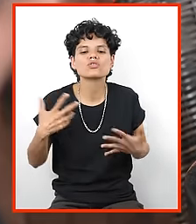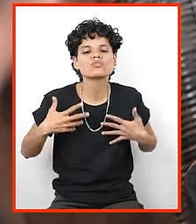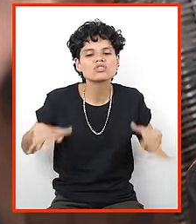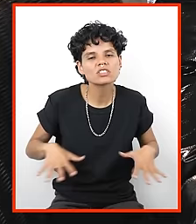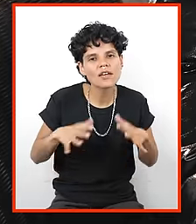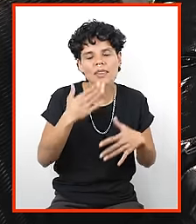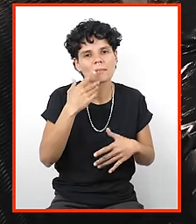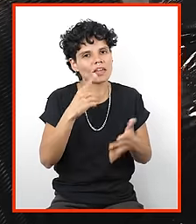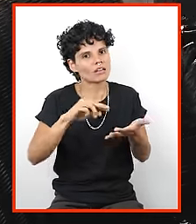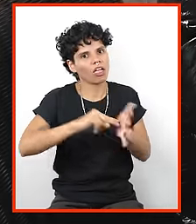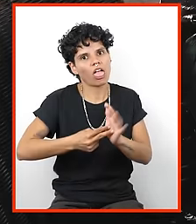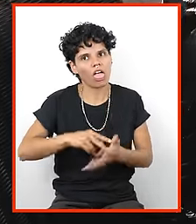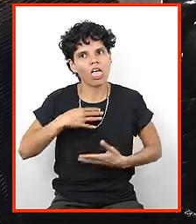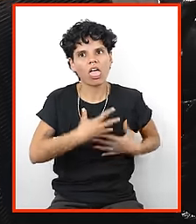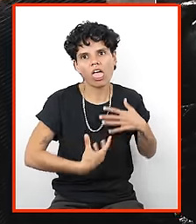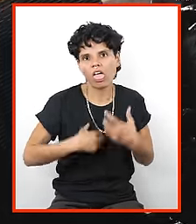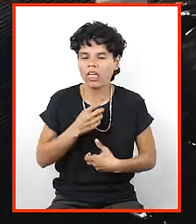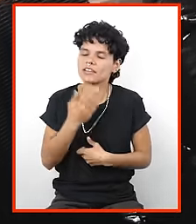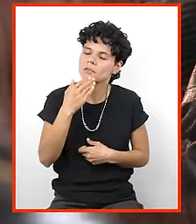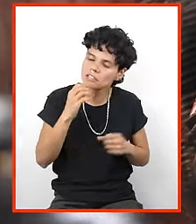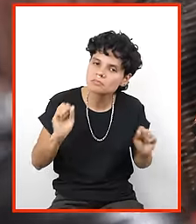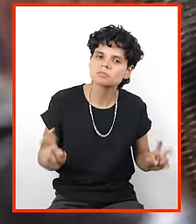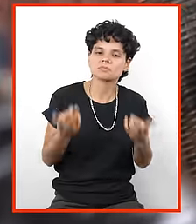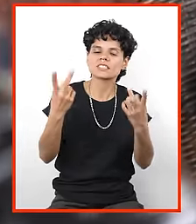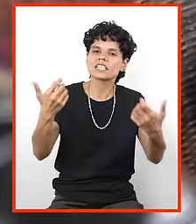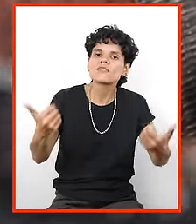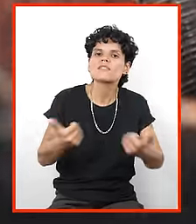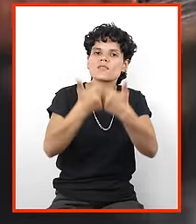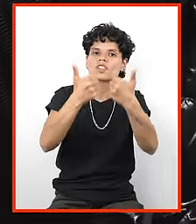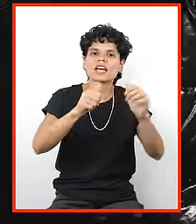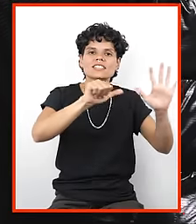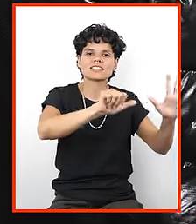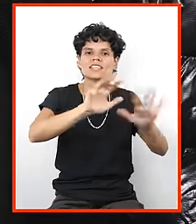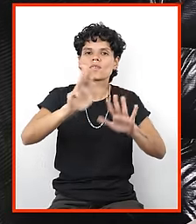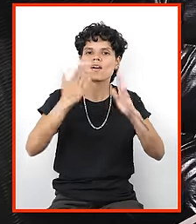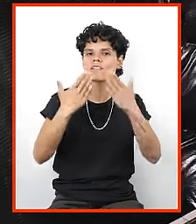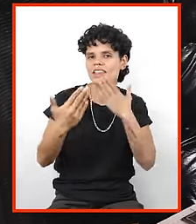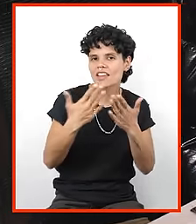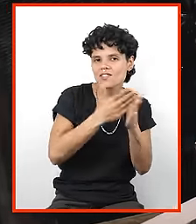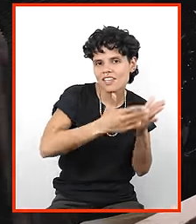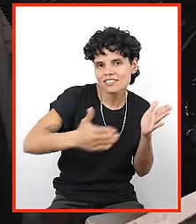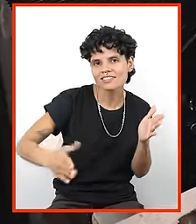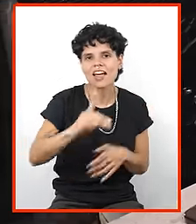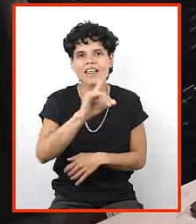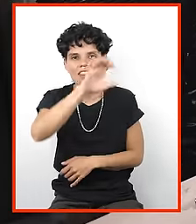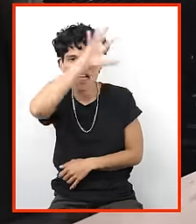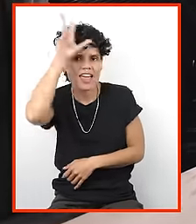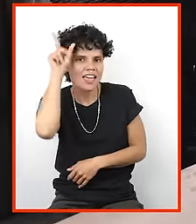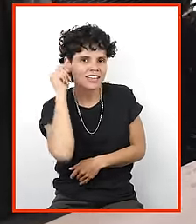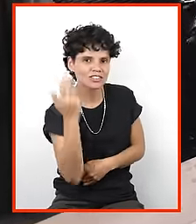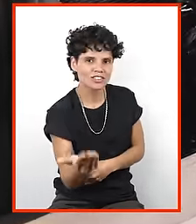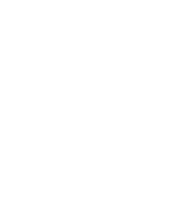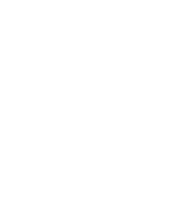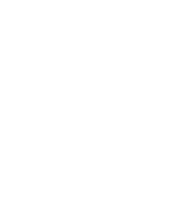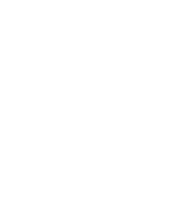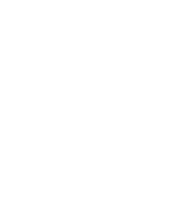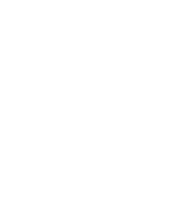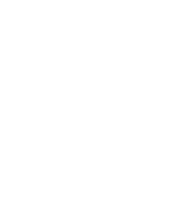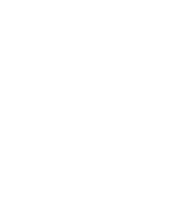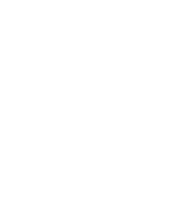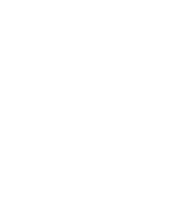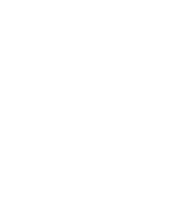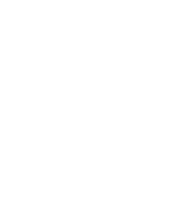crisis también. Y por eso te va a ir espectacular. Así que vamos por eso. Capítulo 69, ¡viva! Denise Rosenthal.